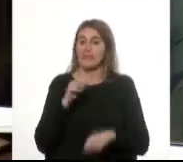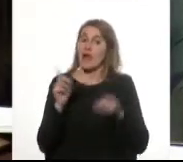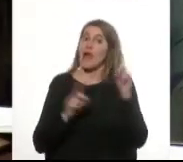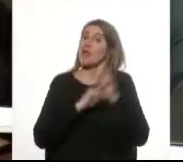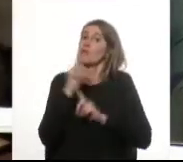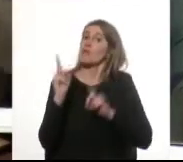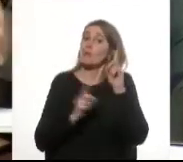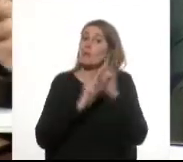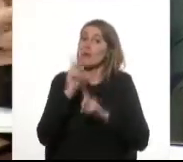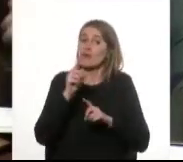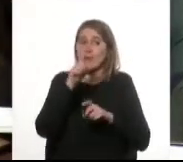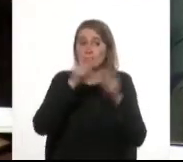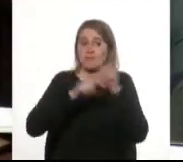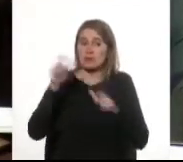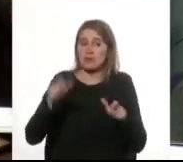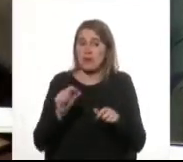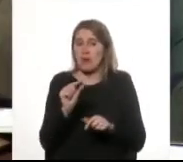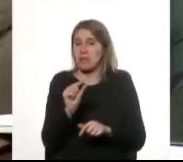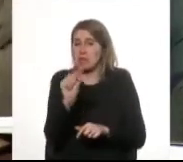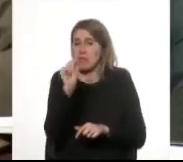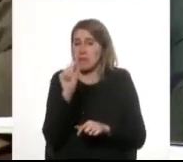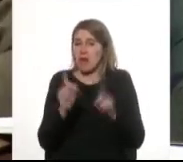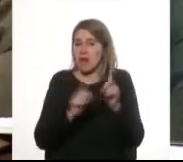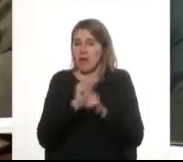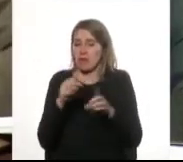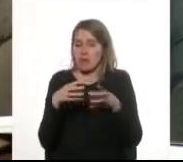Algunos pocos, un puñadito,